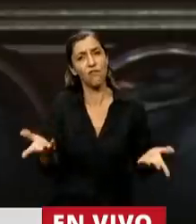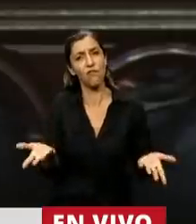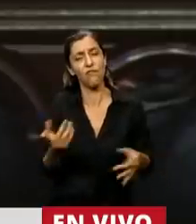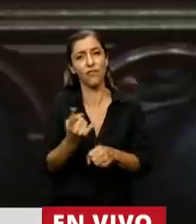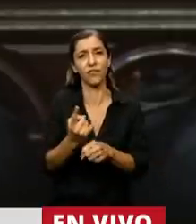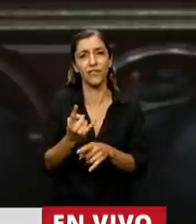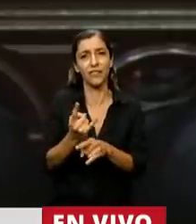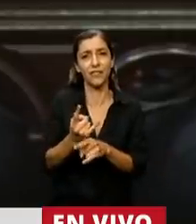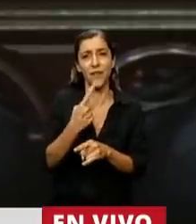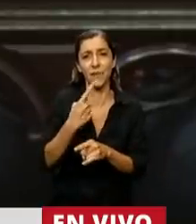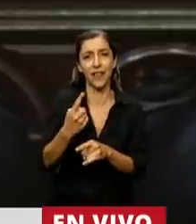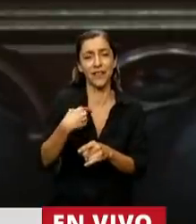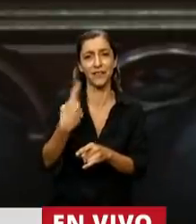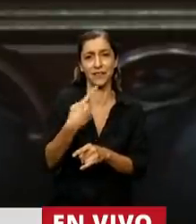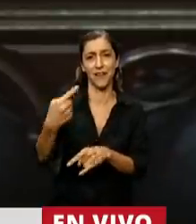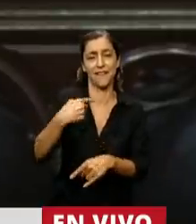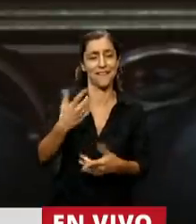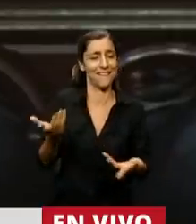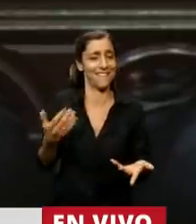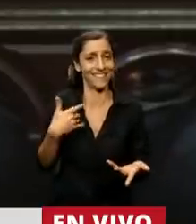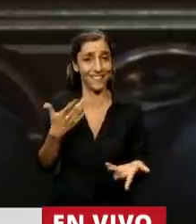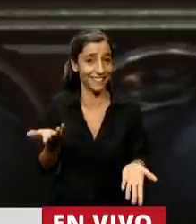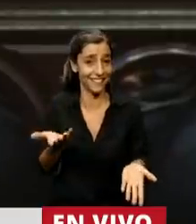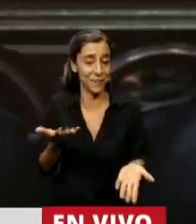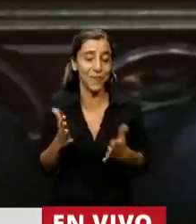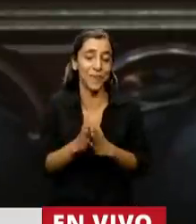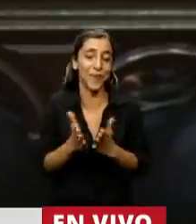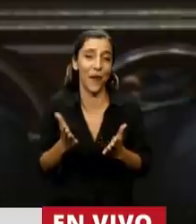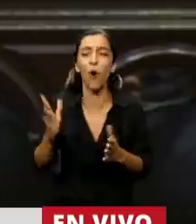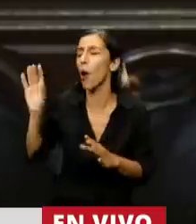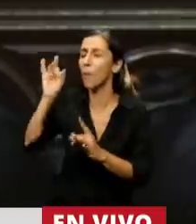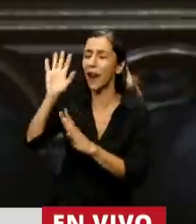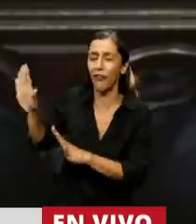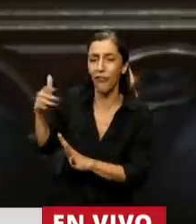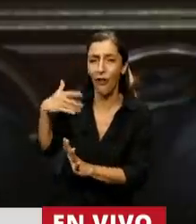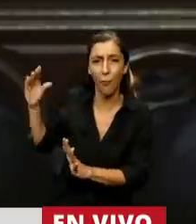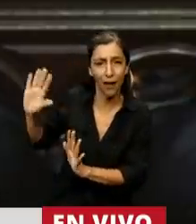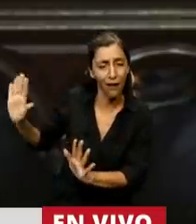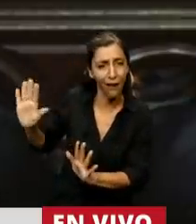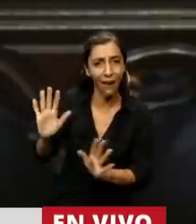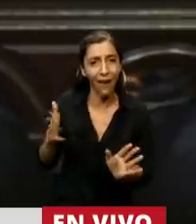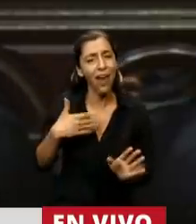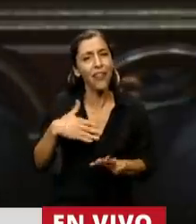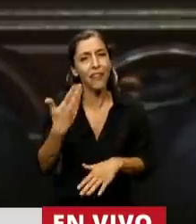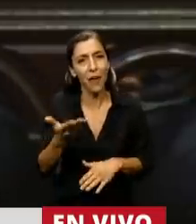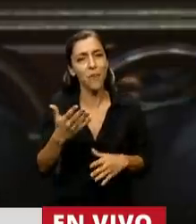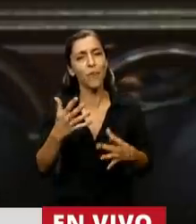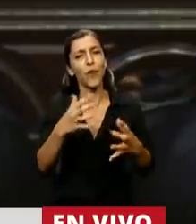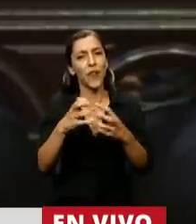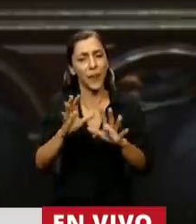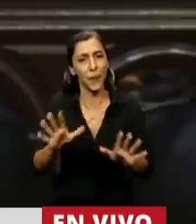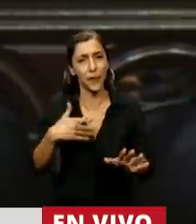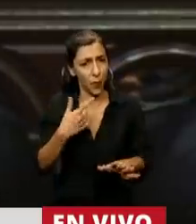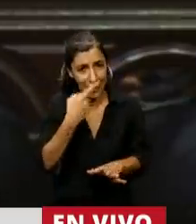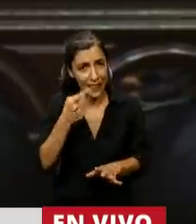maduremos maduremos que está bueno pero sigamos hablando de esta palabra y después vamos a seguir discutiendo todo esto porque es interesantísimo